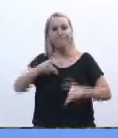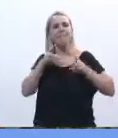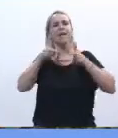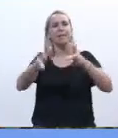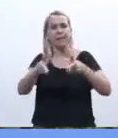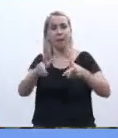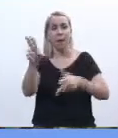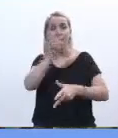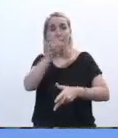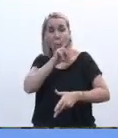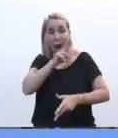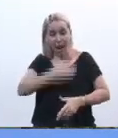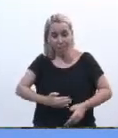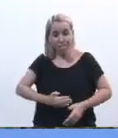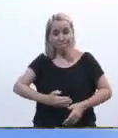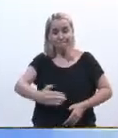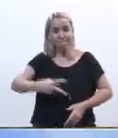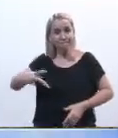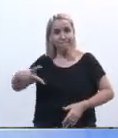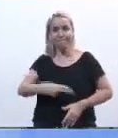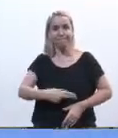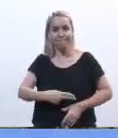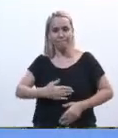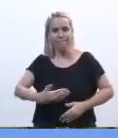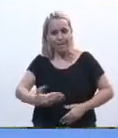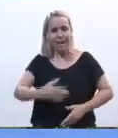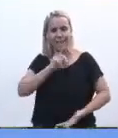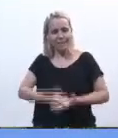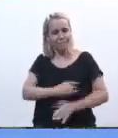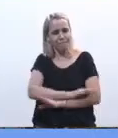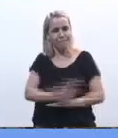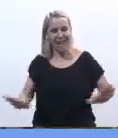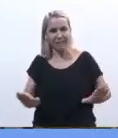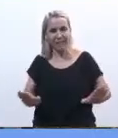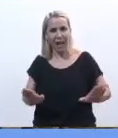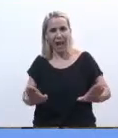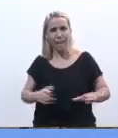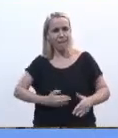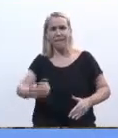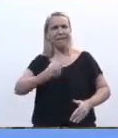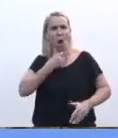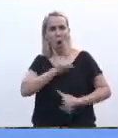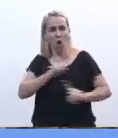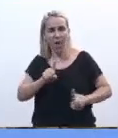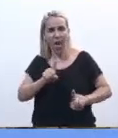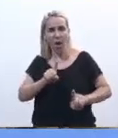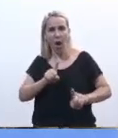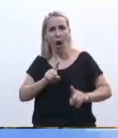las mujeres interrumpimos un embarazo no querido, hacemos caer en desuso y